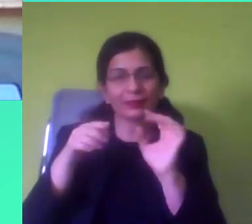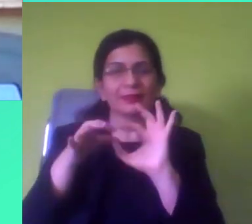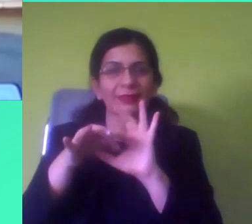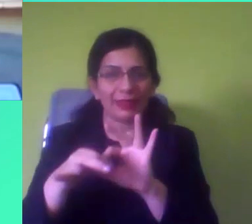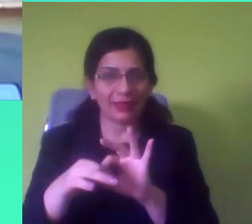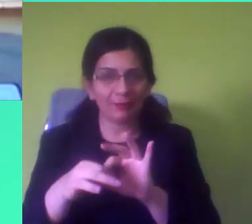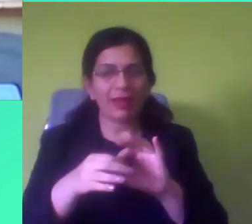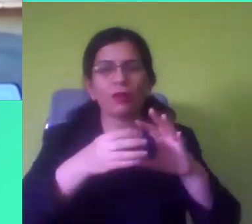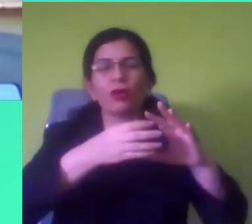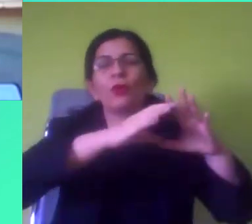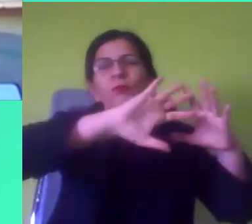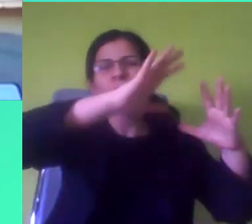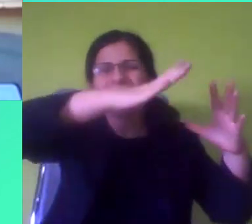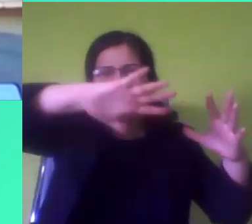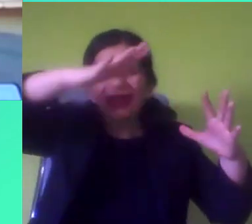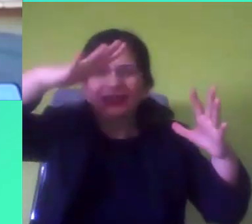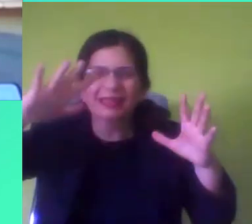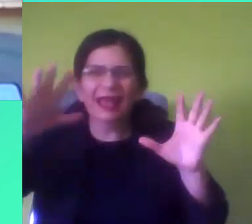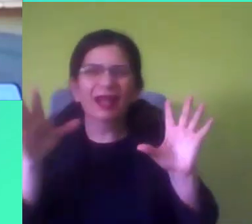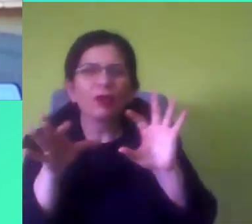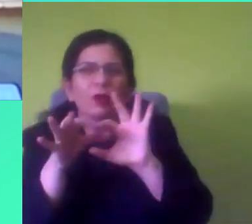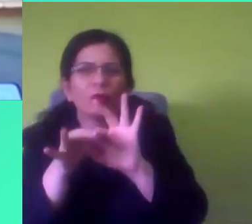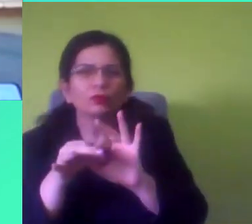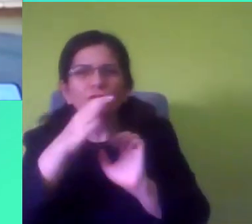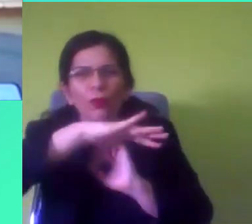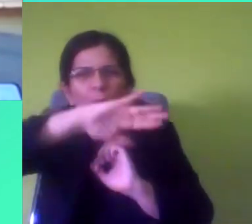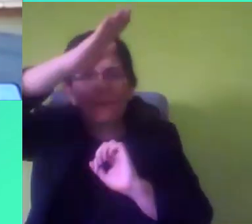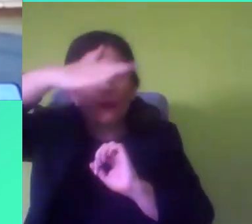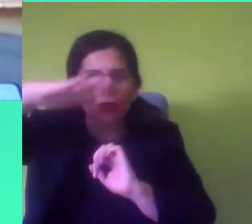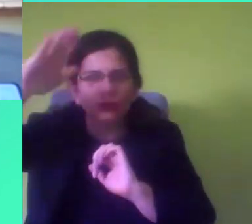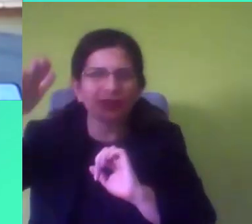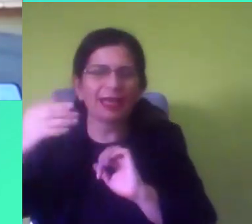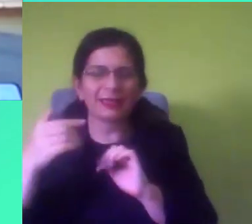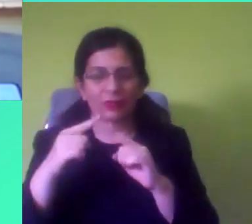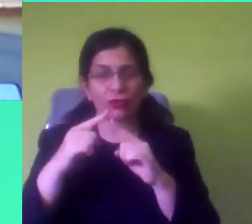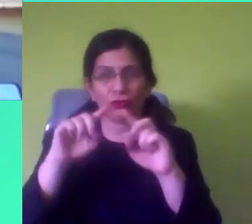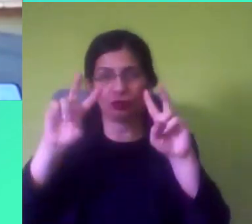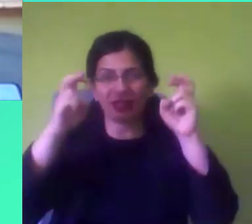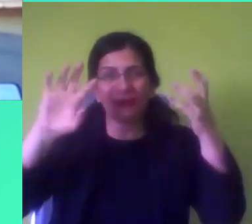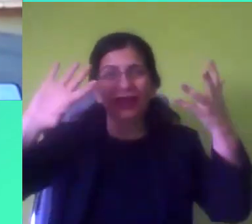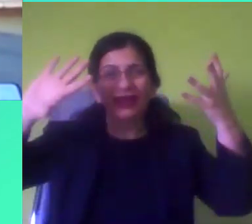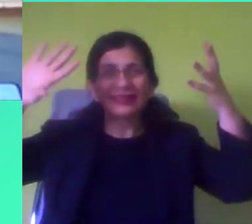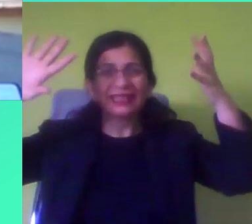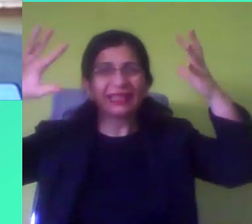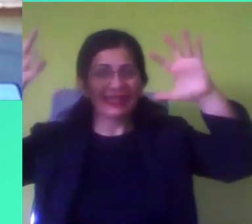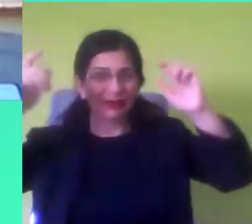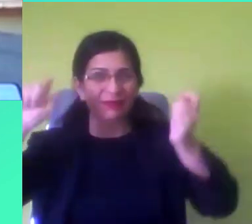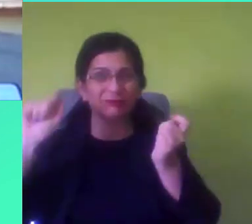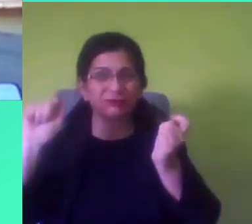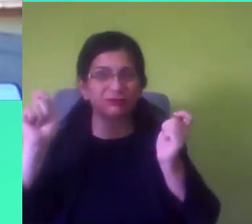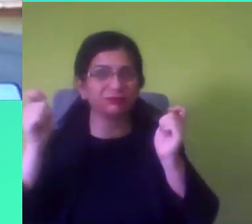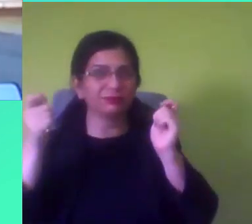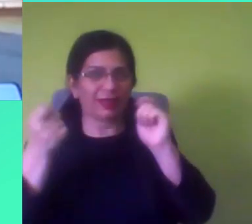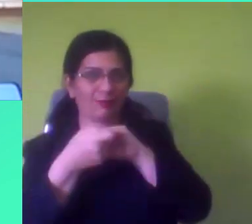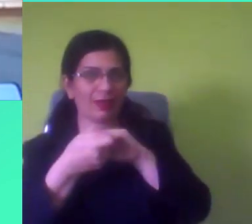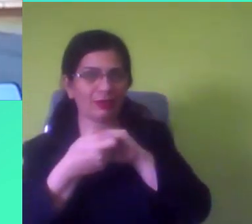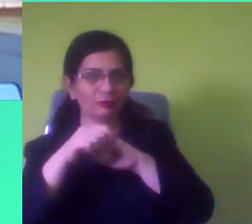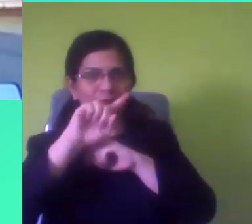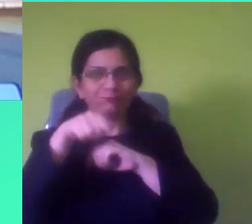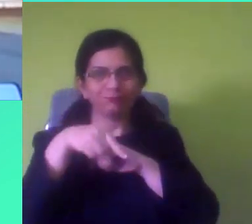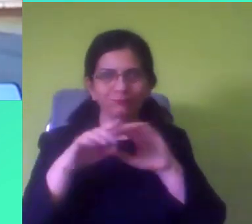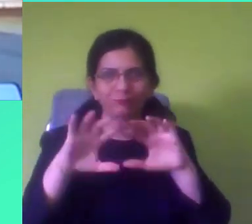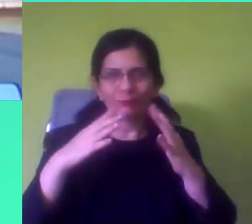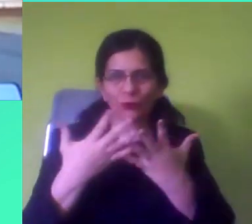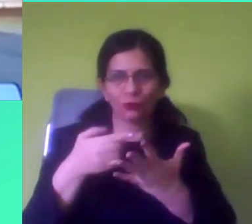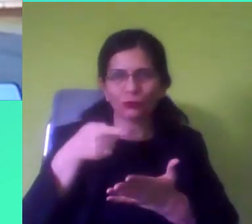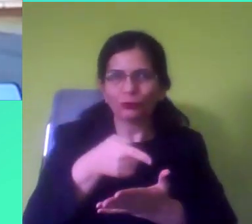relacionados con los glaciares y la zona de montaña. Vamos a hablar sobre el cambio climático y sus consecuencias en los glaciares. Siempre